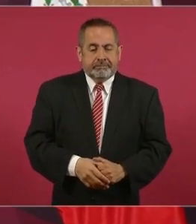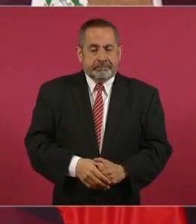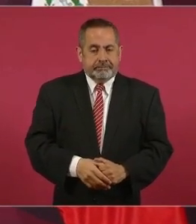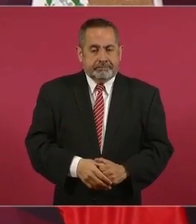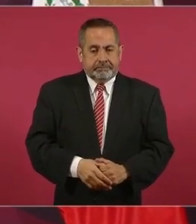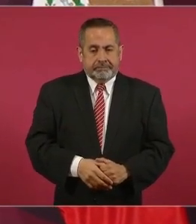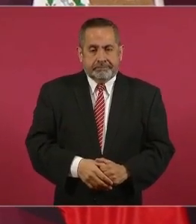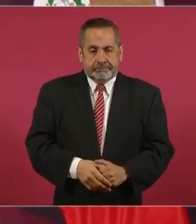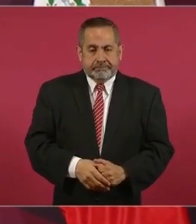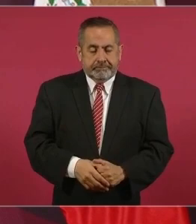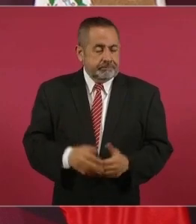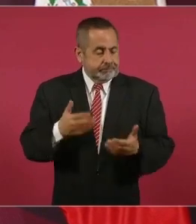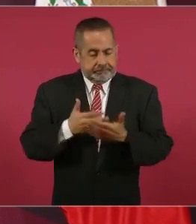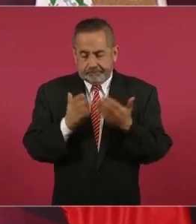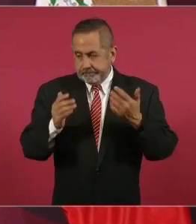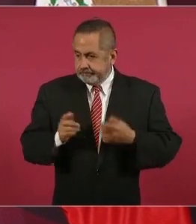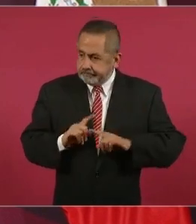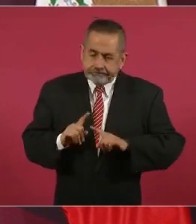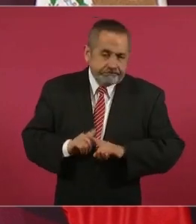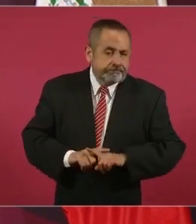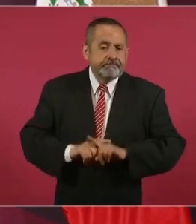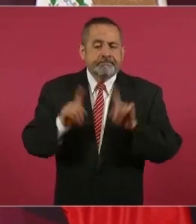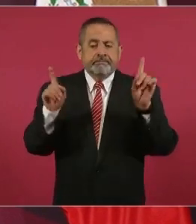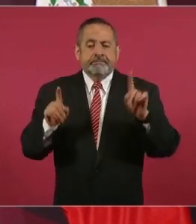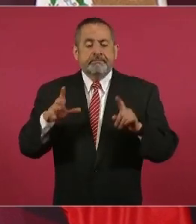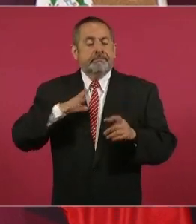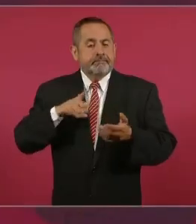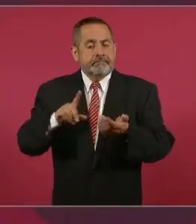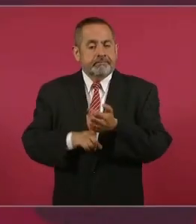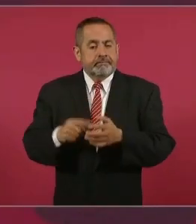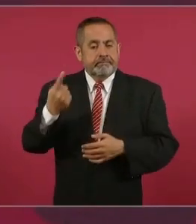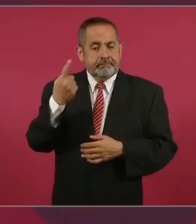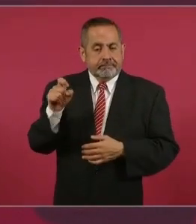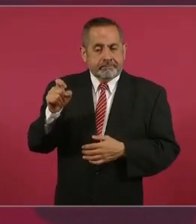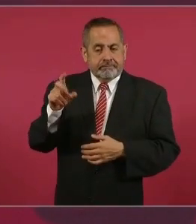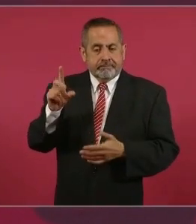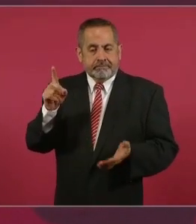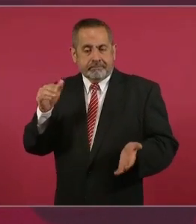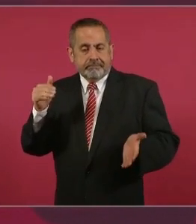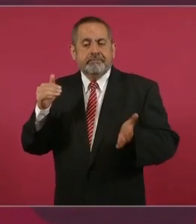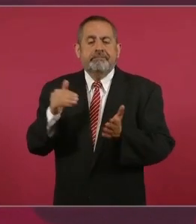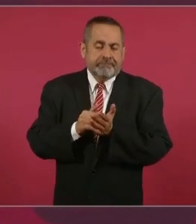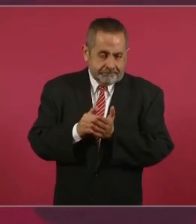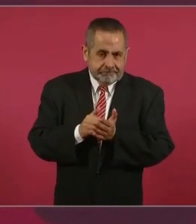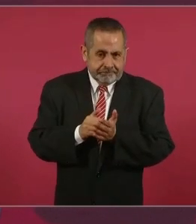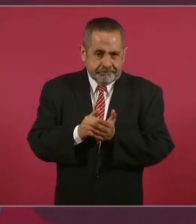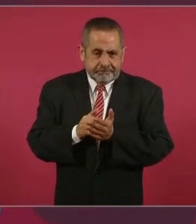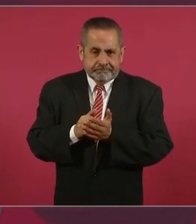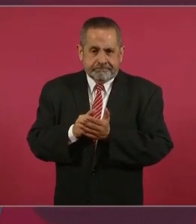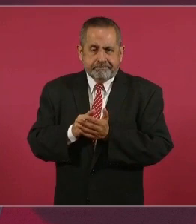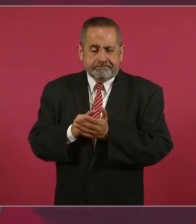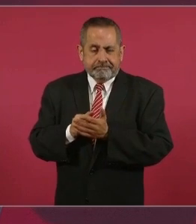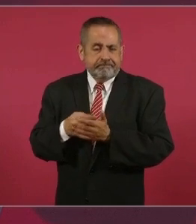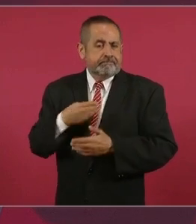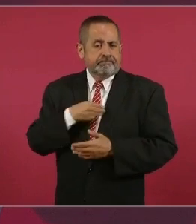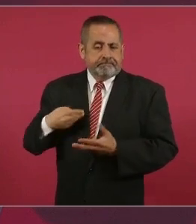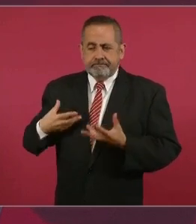Ahora es distinto. Hay 130 mil elementos